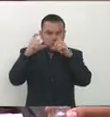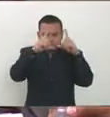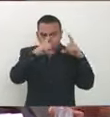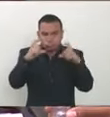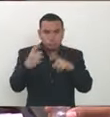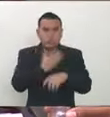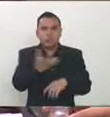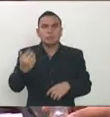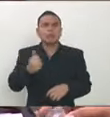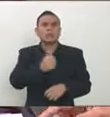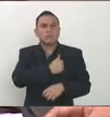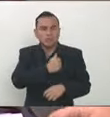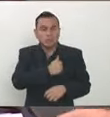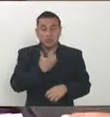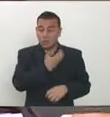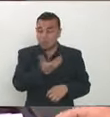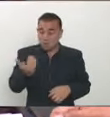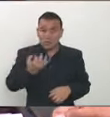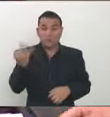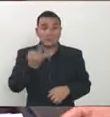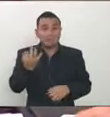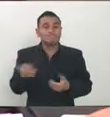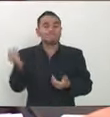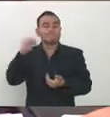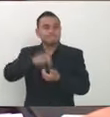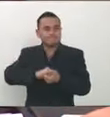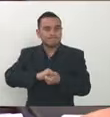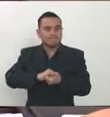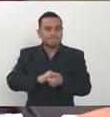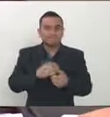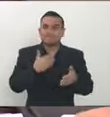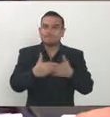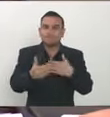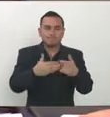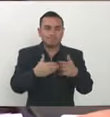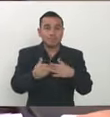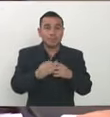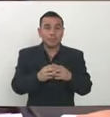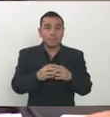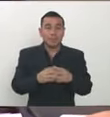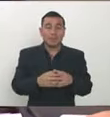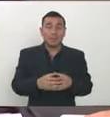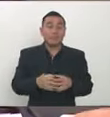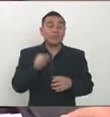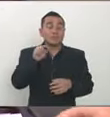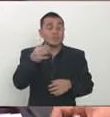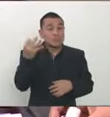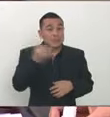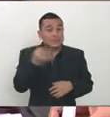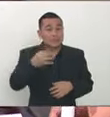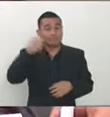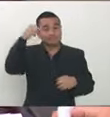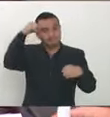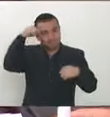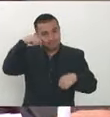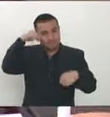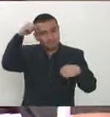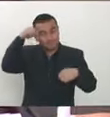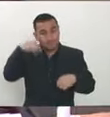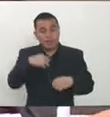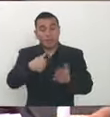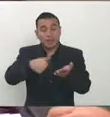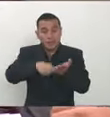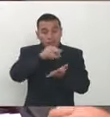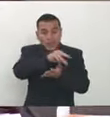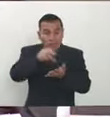Entre más grande sea su empresa, más responsabilidad tiene. Entre más grande sea su partido político, su bancada legislativa, más responsabilidad tiene. Entre más alcaldías